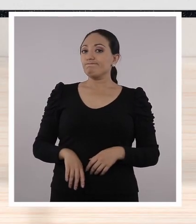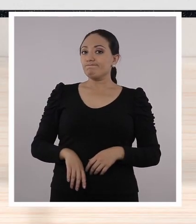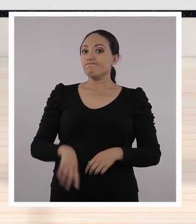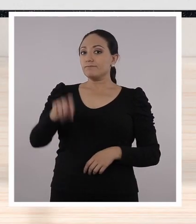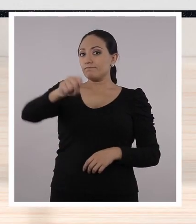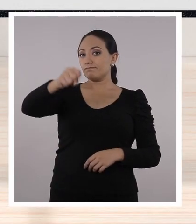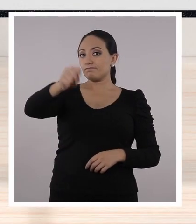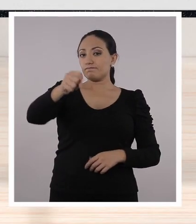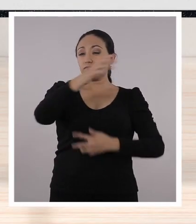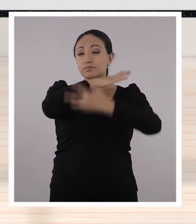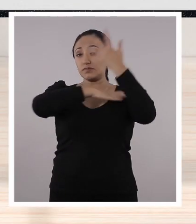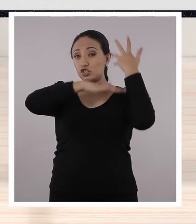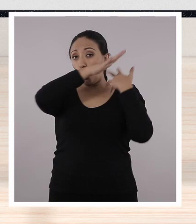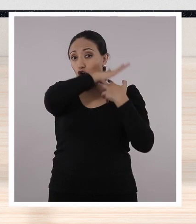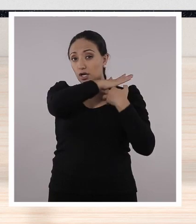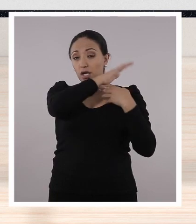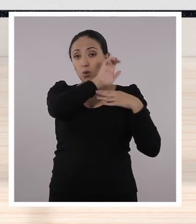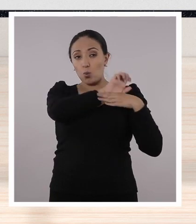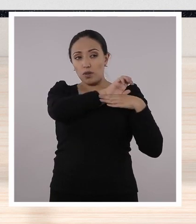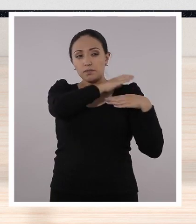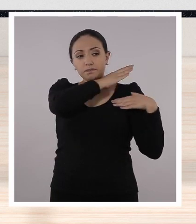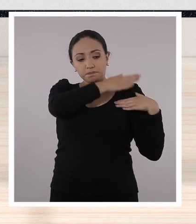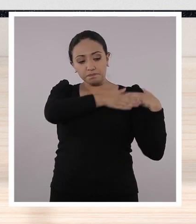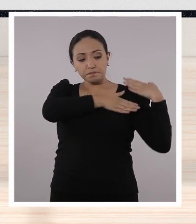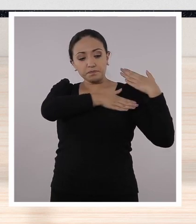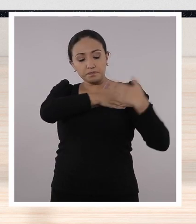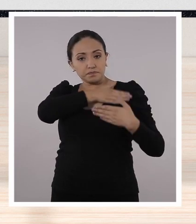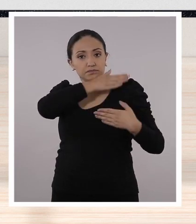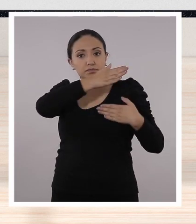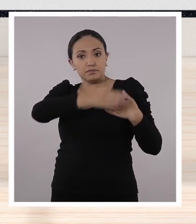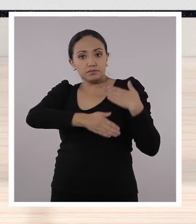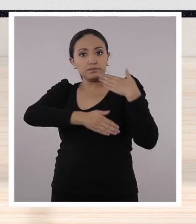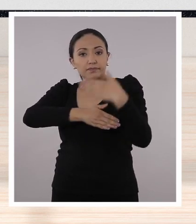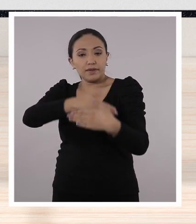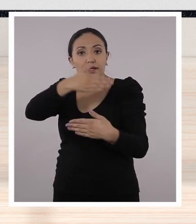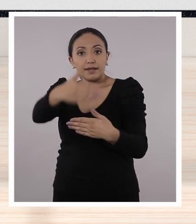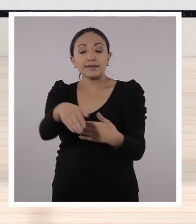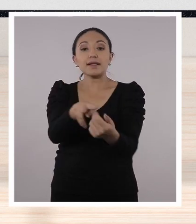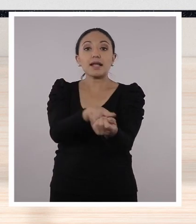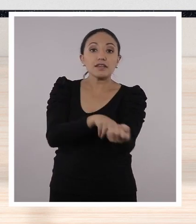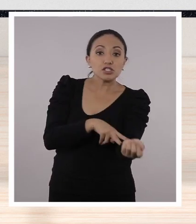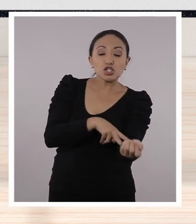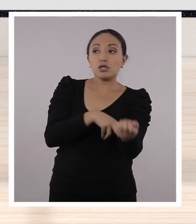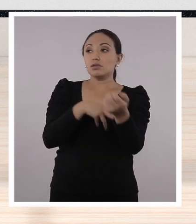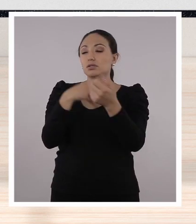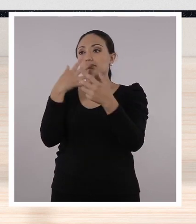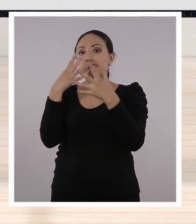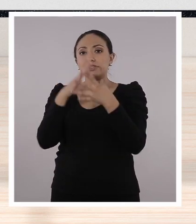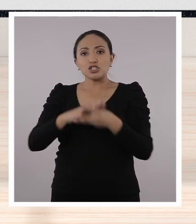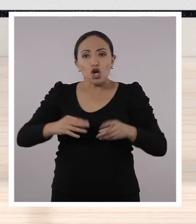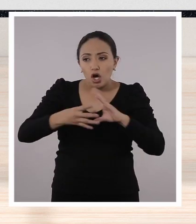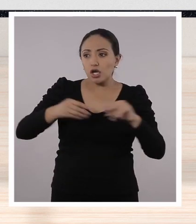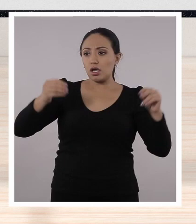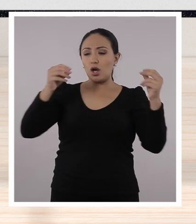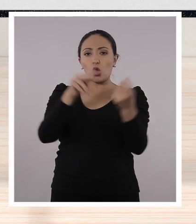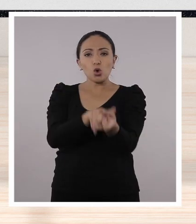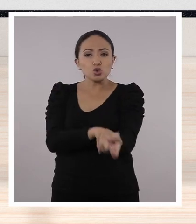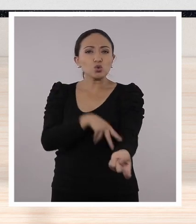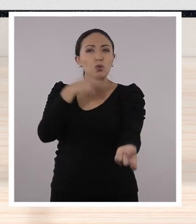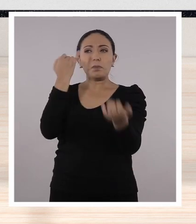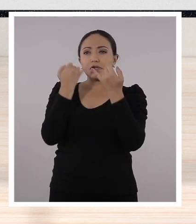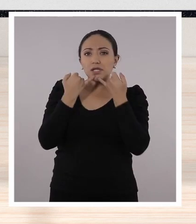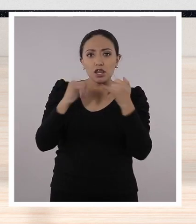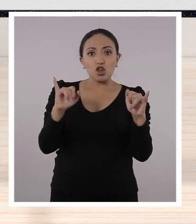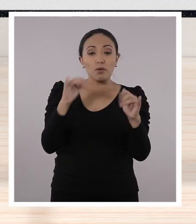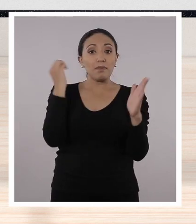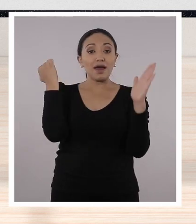sí, así como desde nuestra historia nosotros vamos teniendo costumbres y tradiciones, inclusive el idioma, todo esto